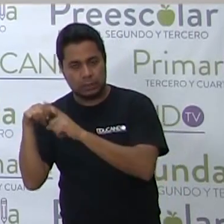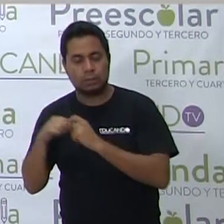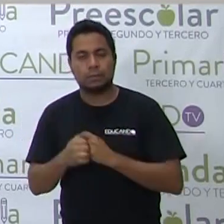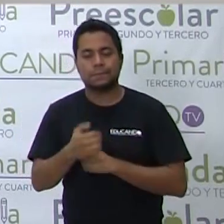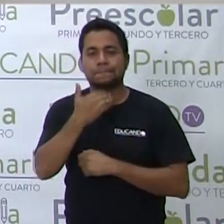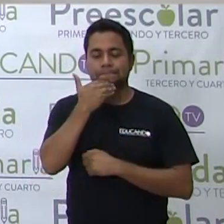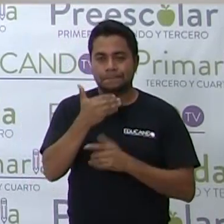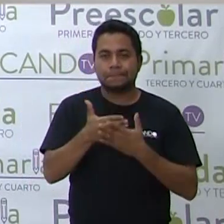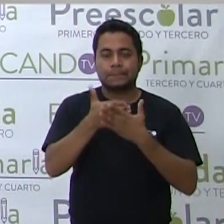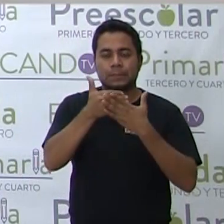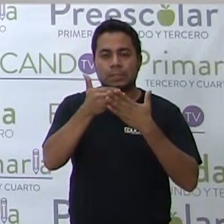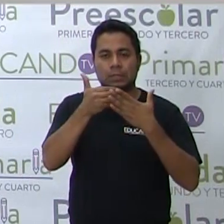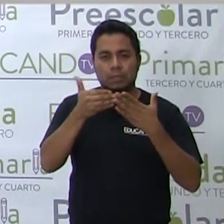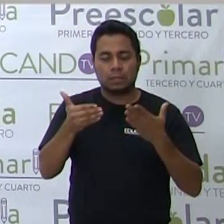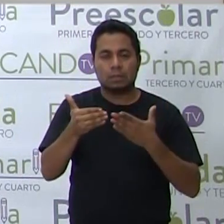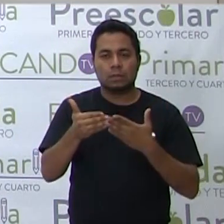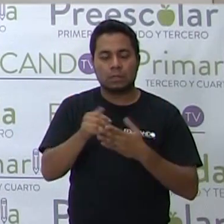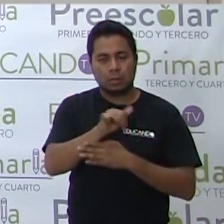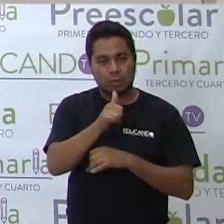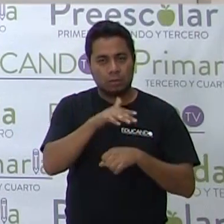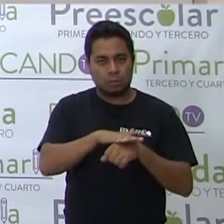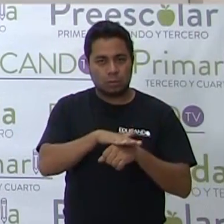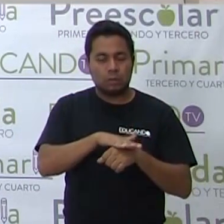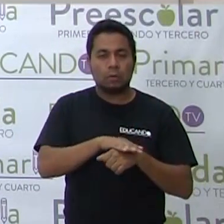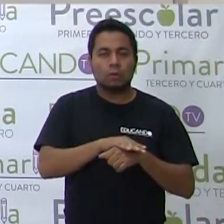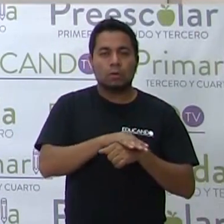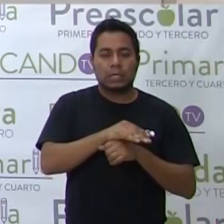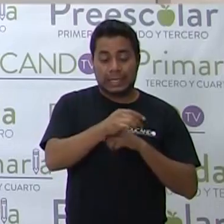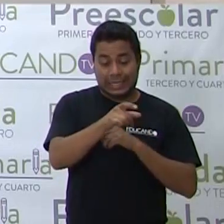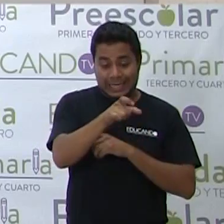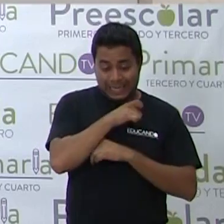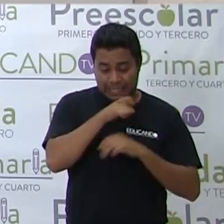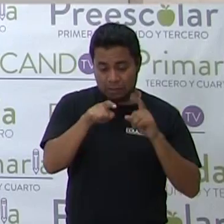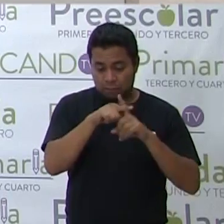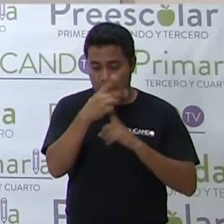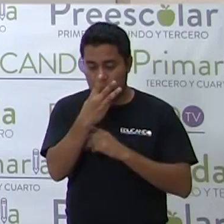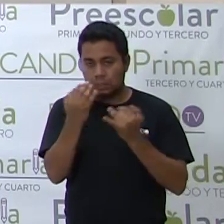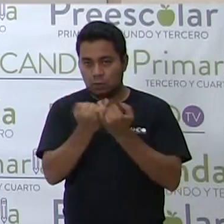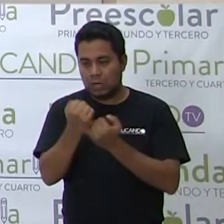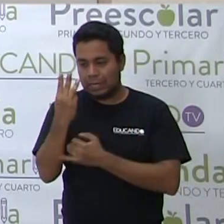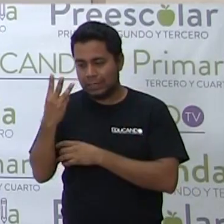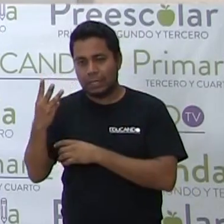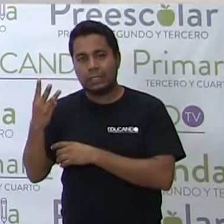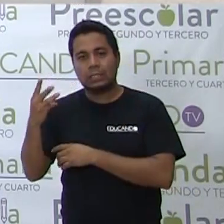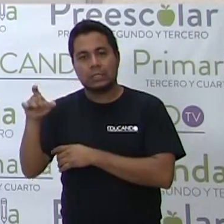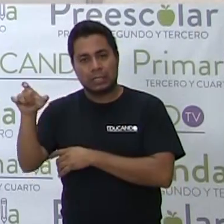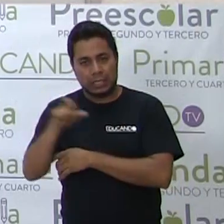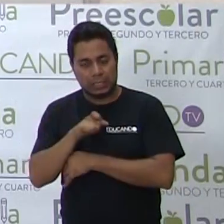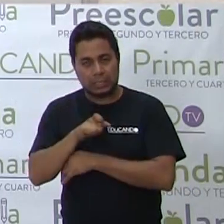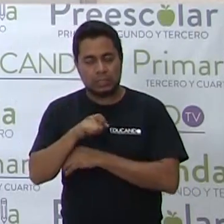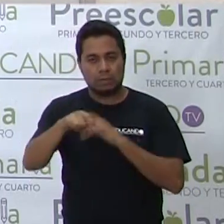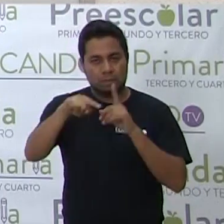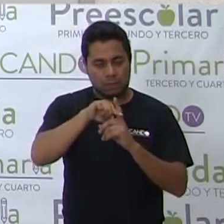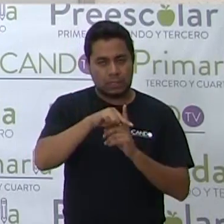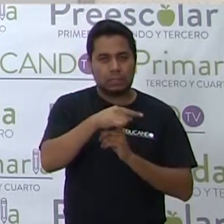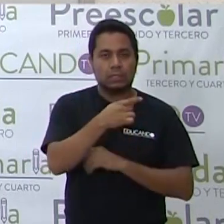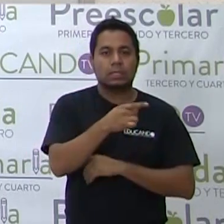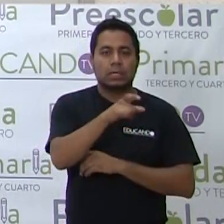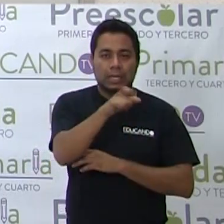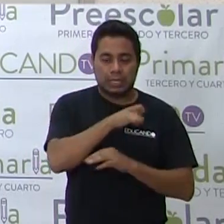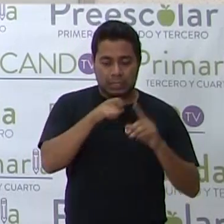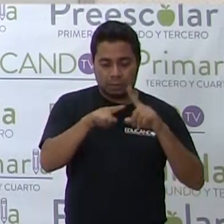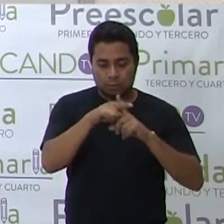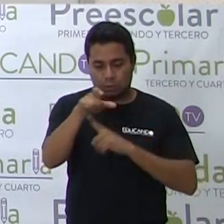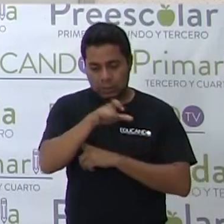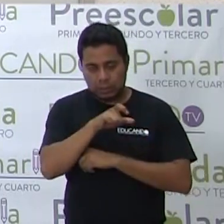ahora vamos con el siguiente x * 3 3 x + x *